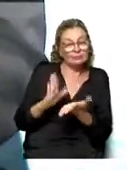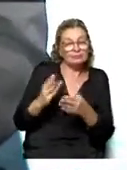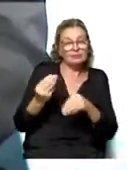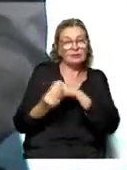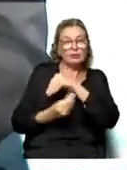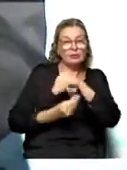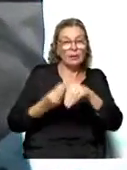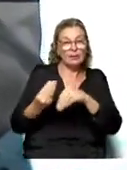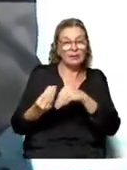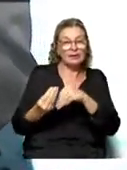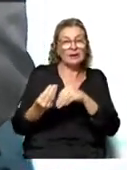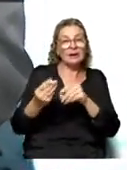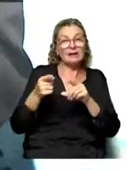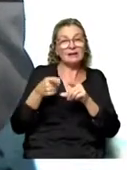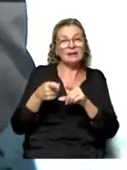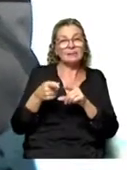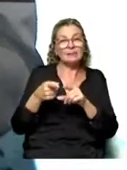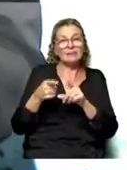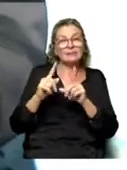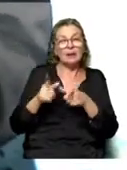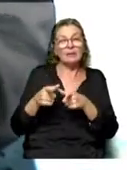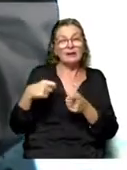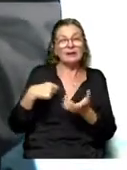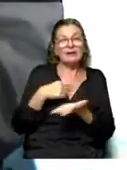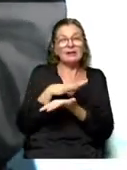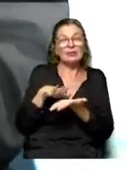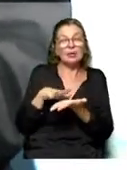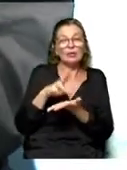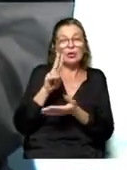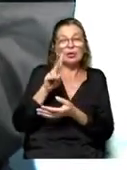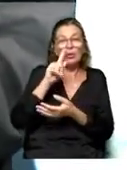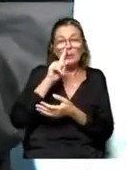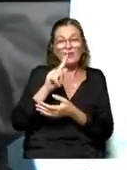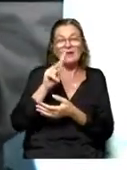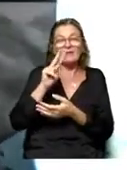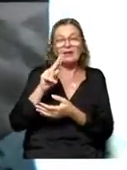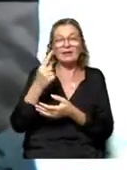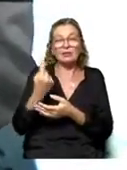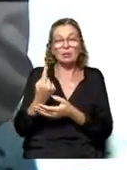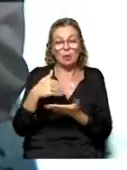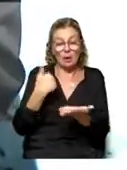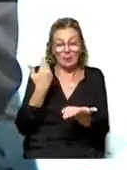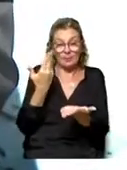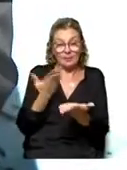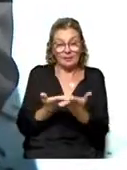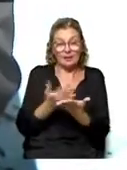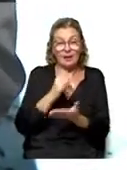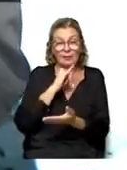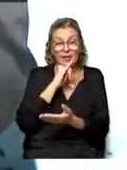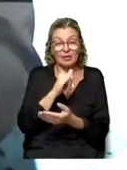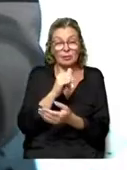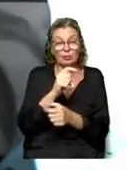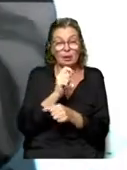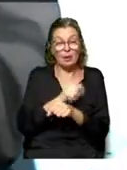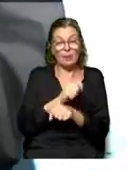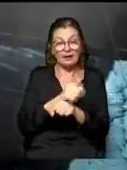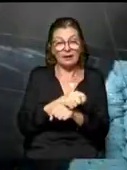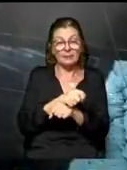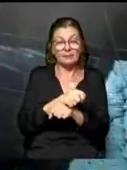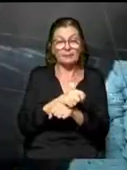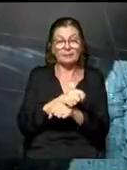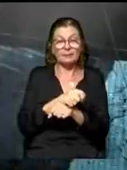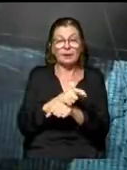familias, al punto, Josema, que la situación llevó en 2021 al INAU a presentar una denuncia penal por la